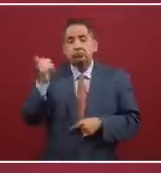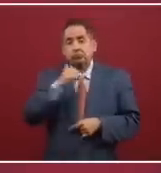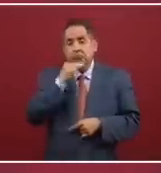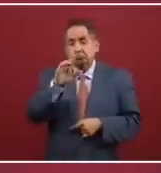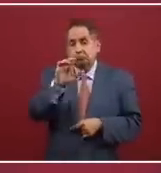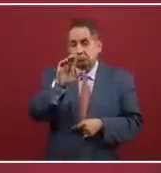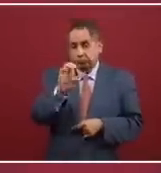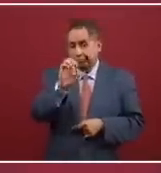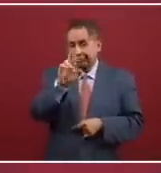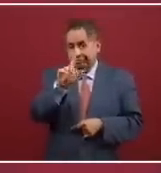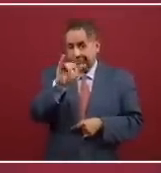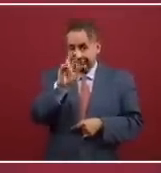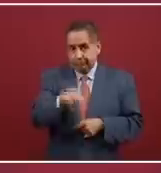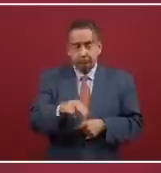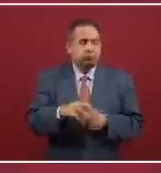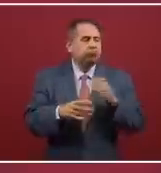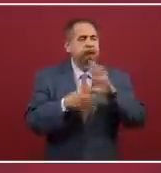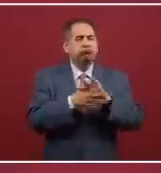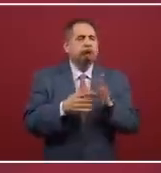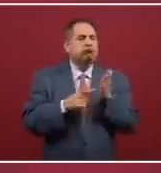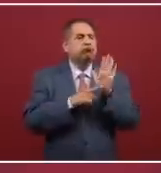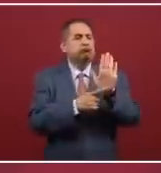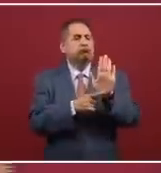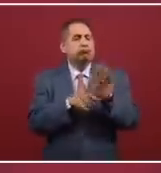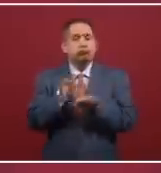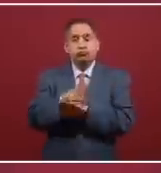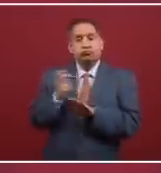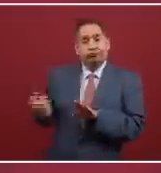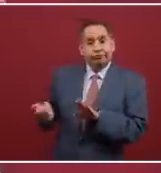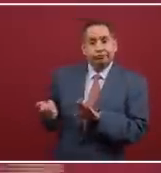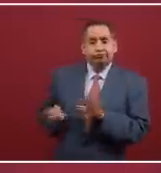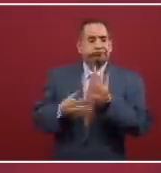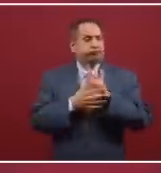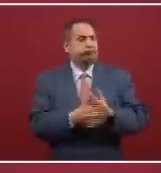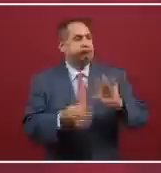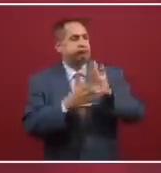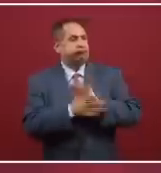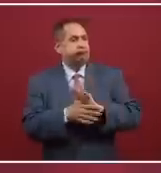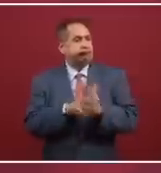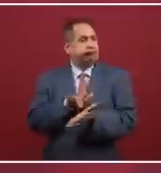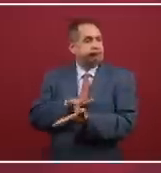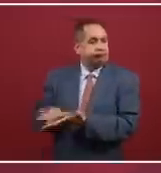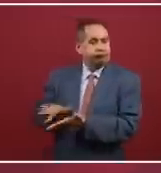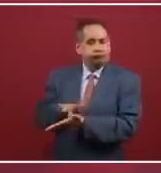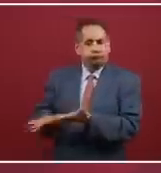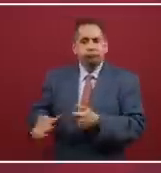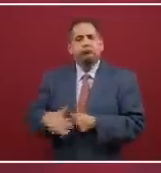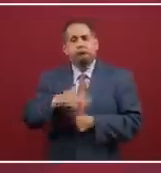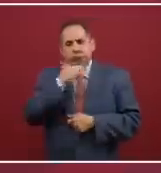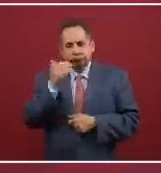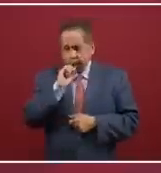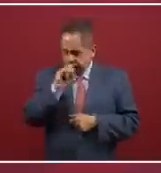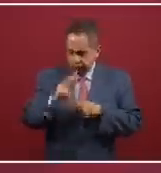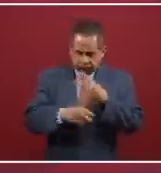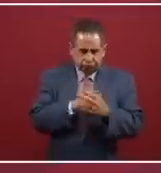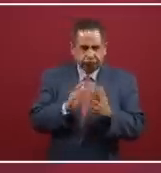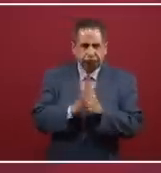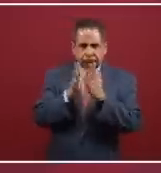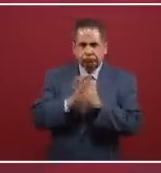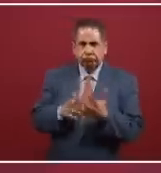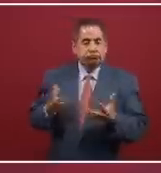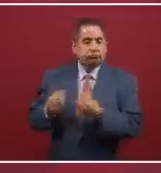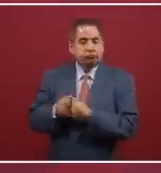méxico fue el que presentó la situación de los tres países porque hay que respaldarlos alemania dijo bueno si vamos a participar y